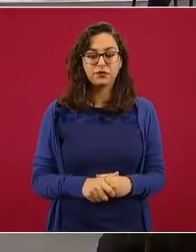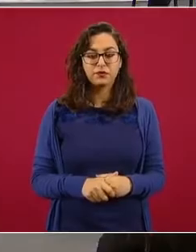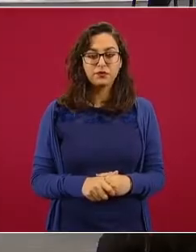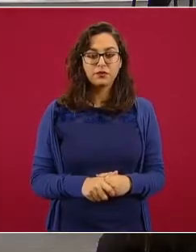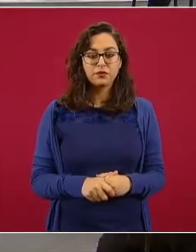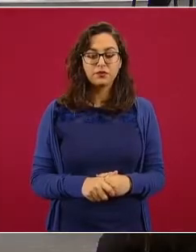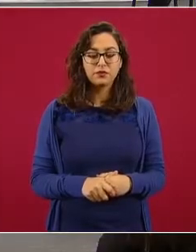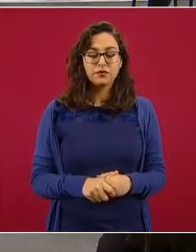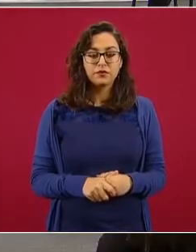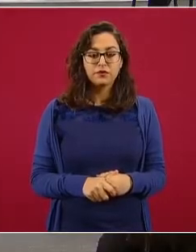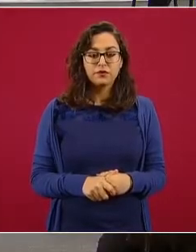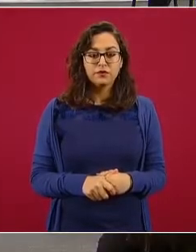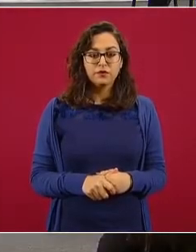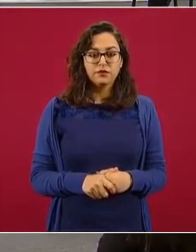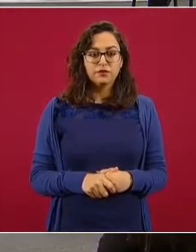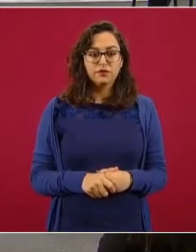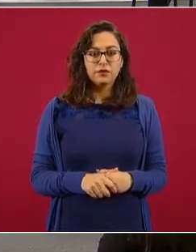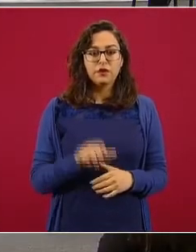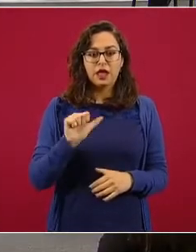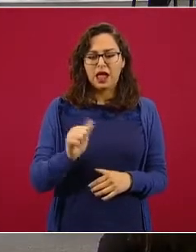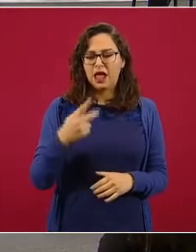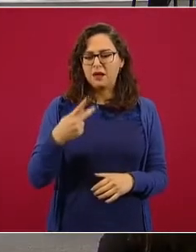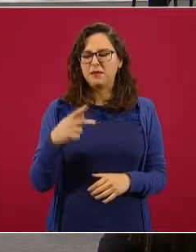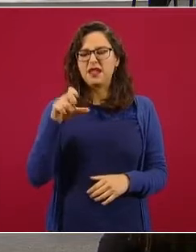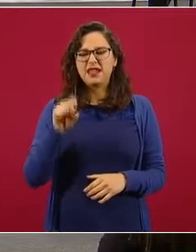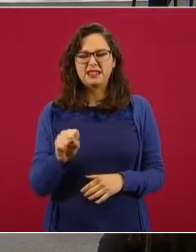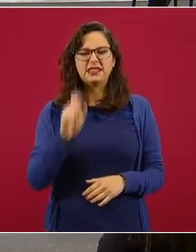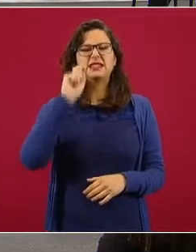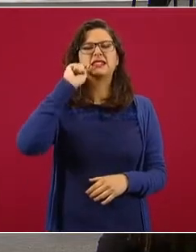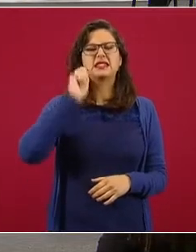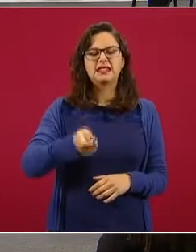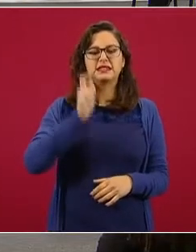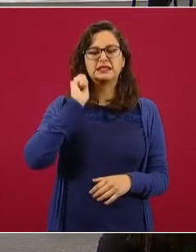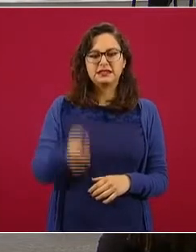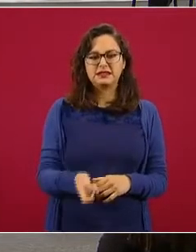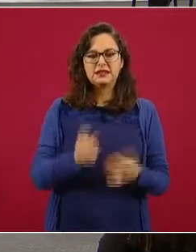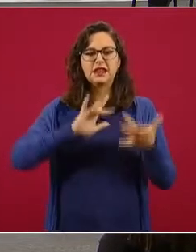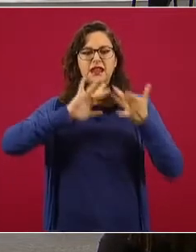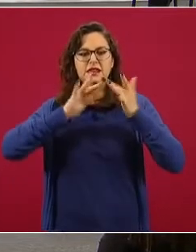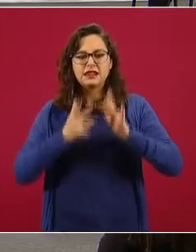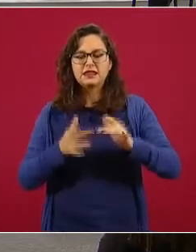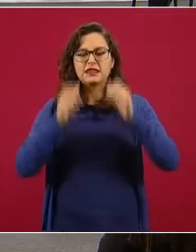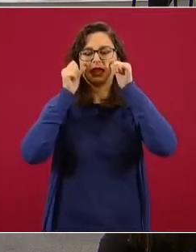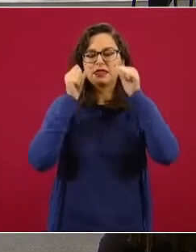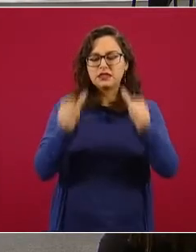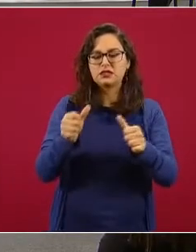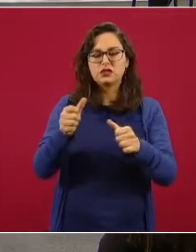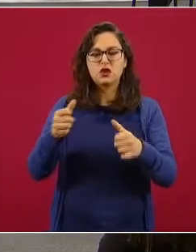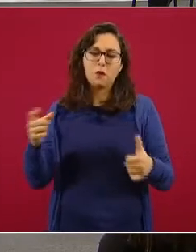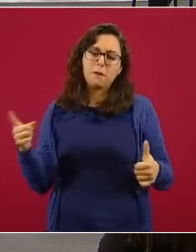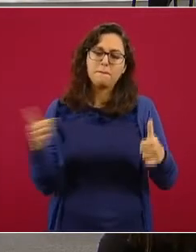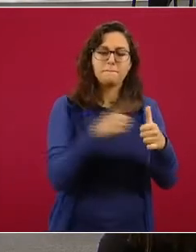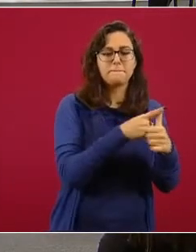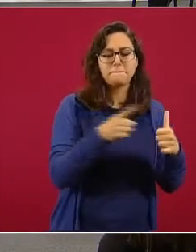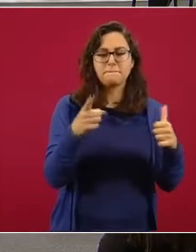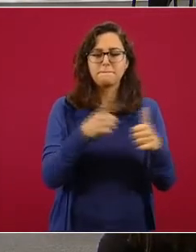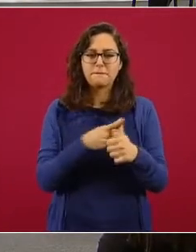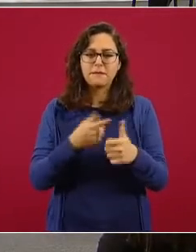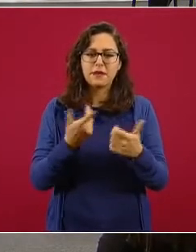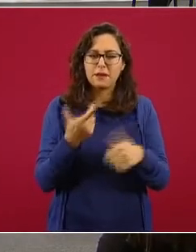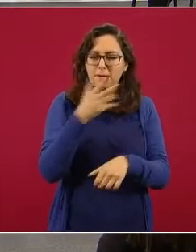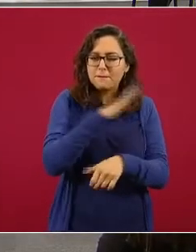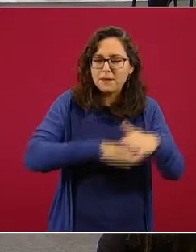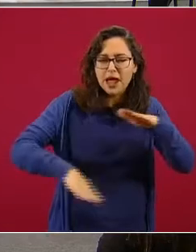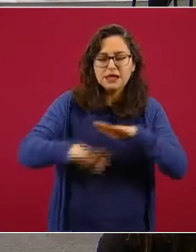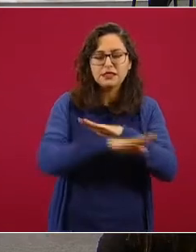la salud, eso es lo que quiere decir ahí, APS, redes de atención primaria de la salud, desde el primer nivel de atención, es decir, las